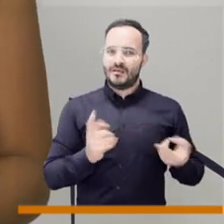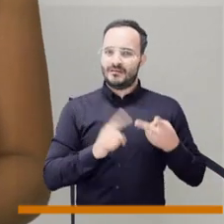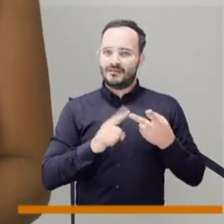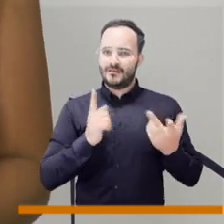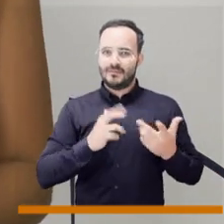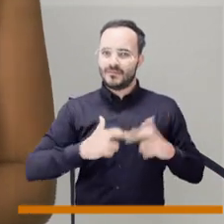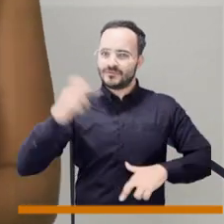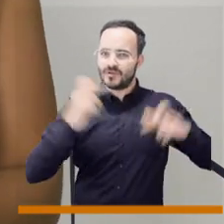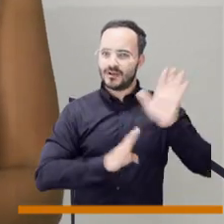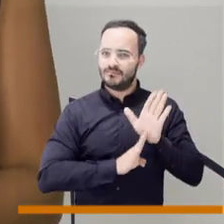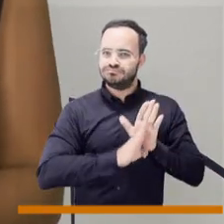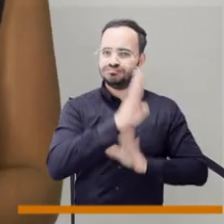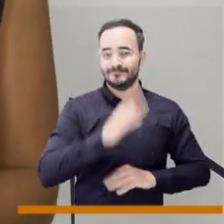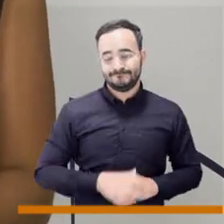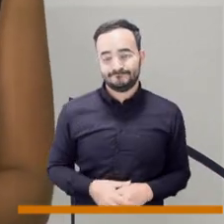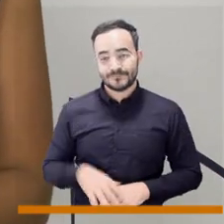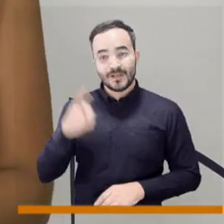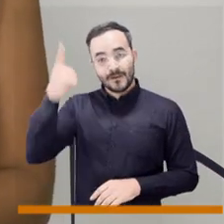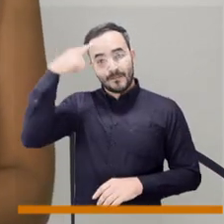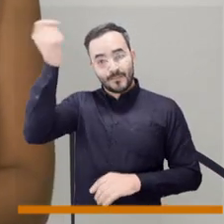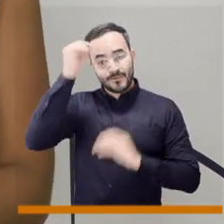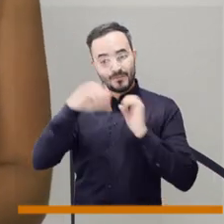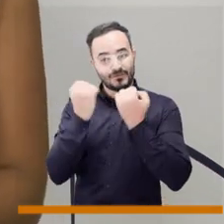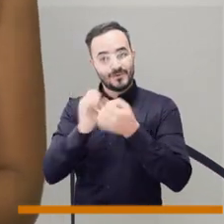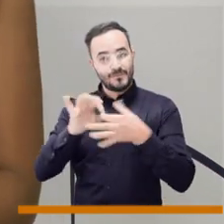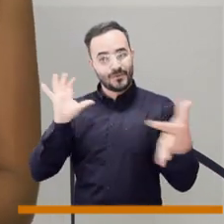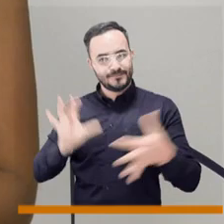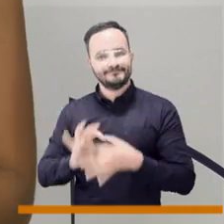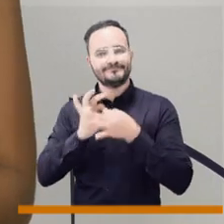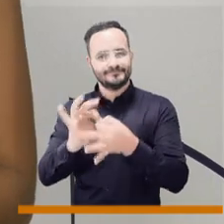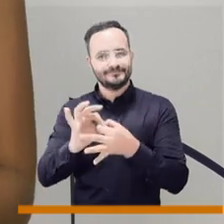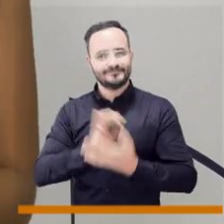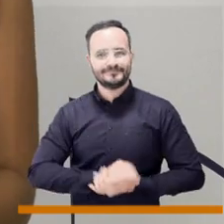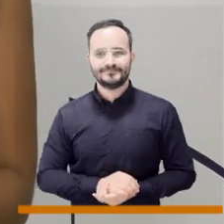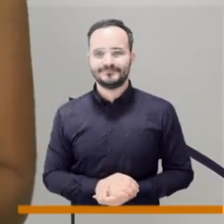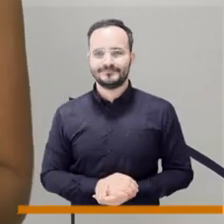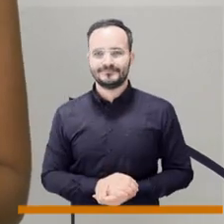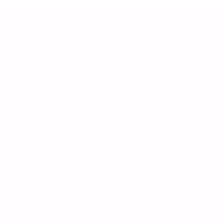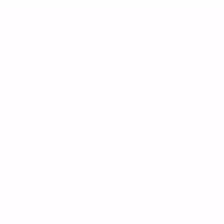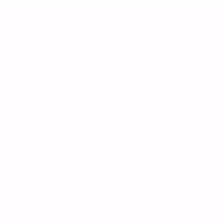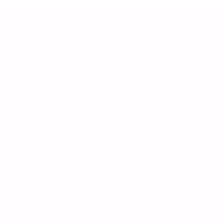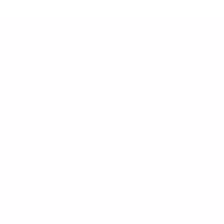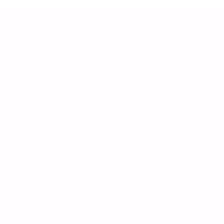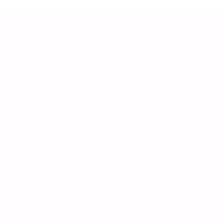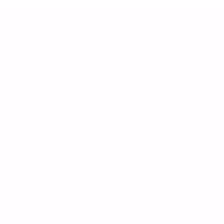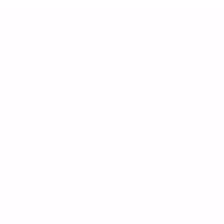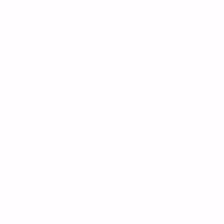cultura y para el desarrollo de nuestros profesionales. Porque el consejo somos tú y yo.